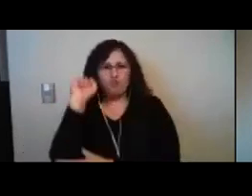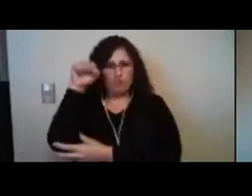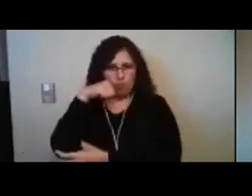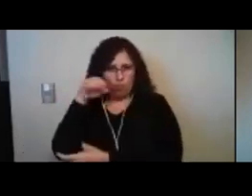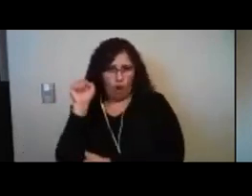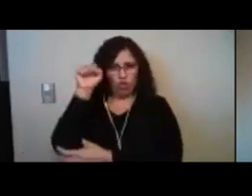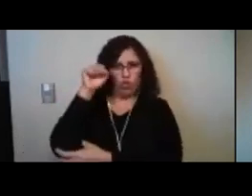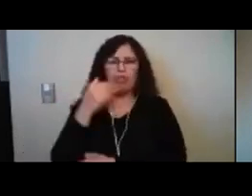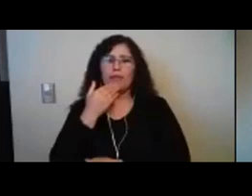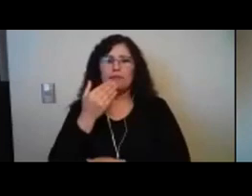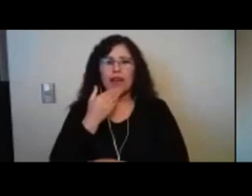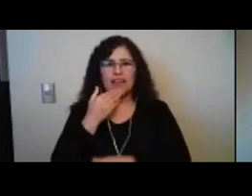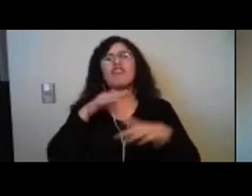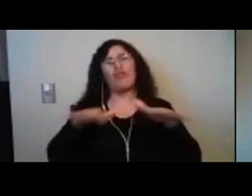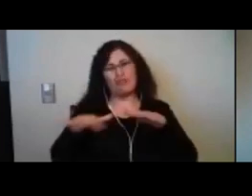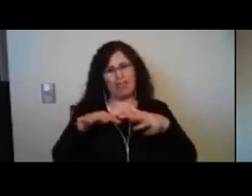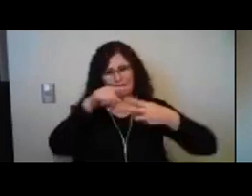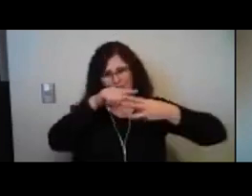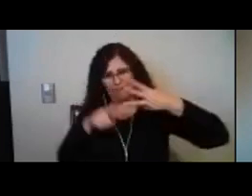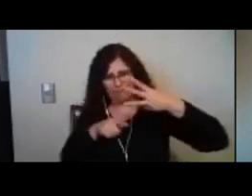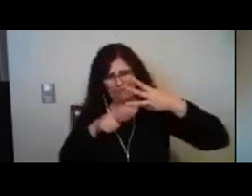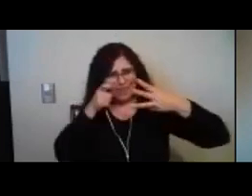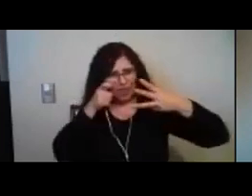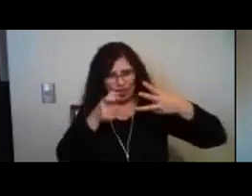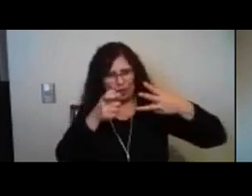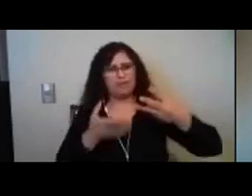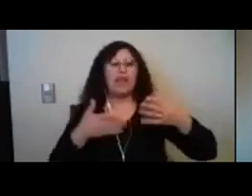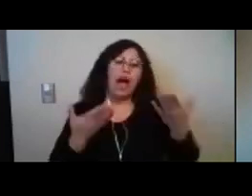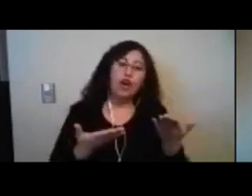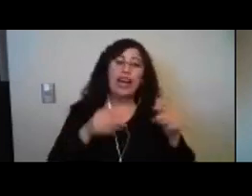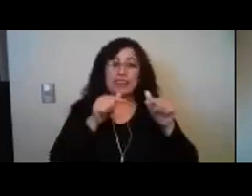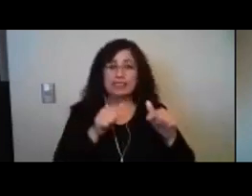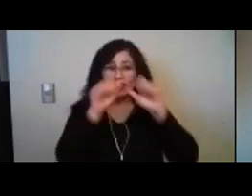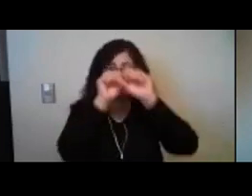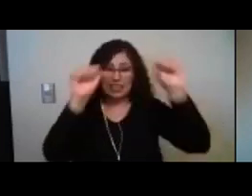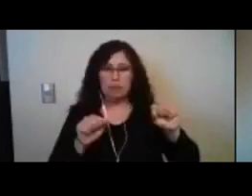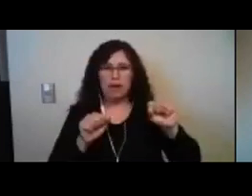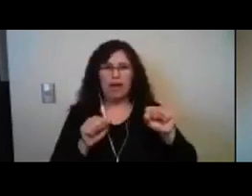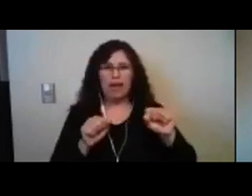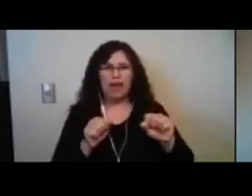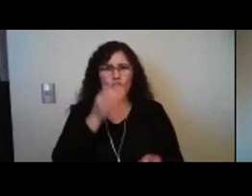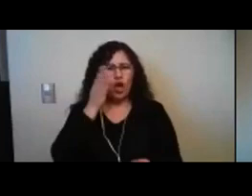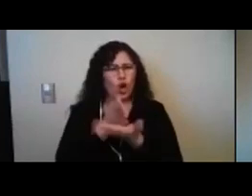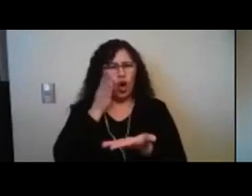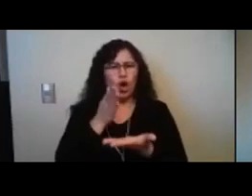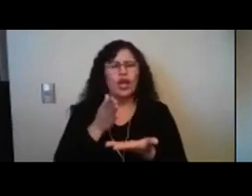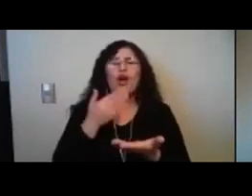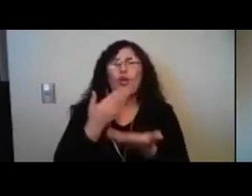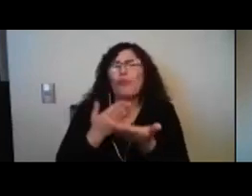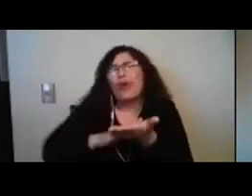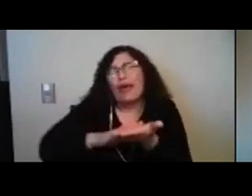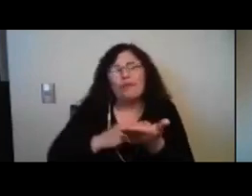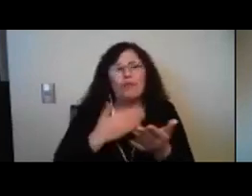manera es un sistema que viene a corregir los errores cuando se produce o el cerebro piensa